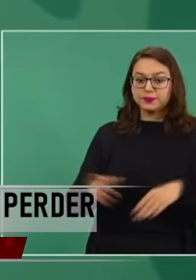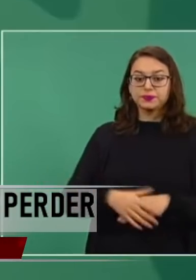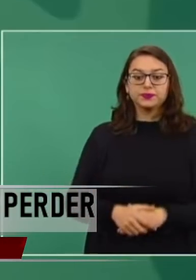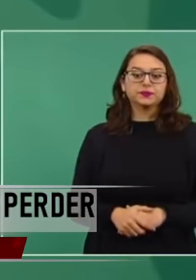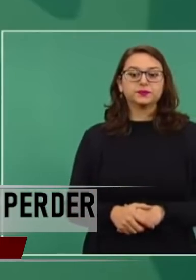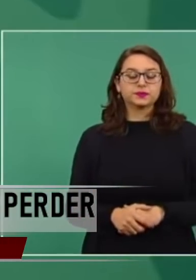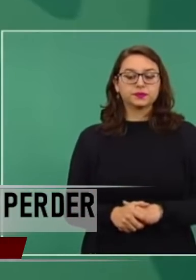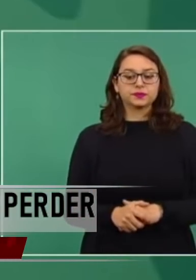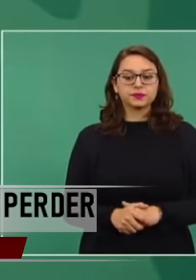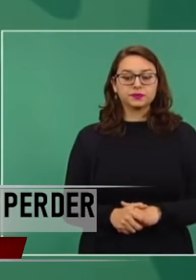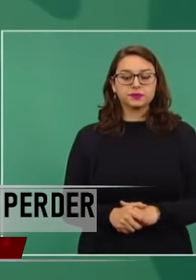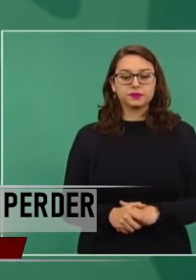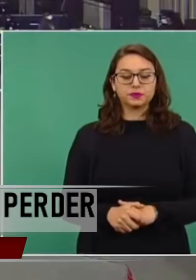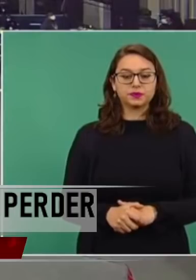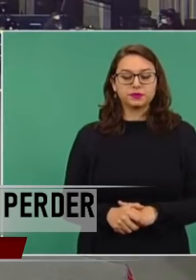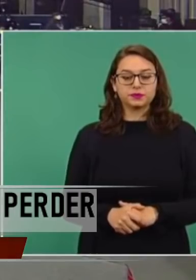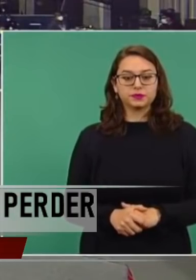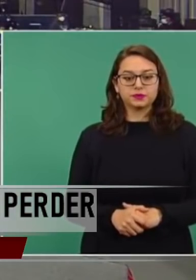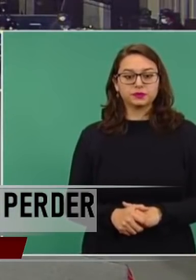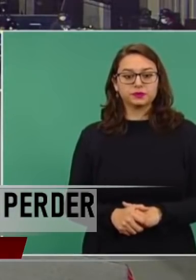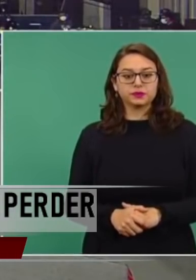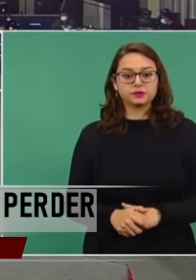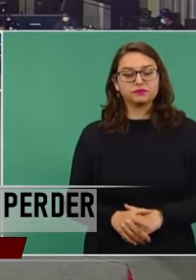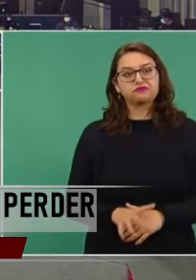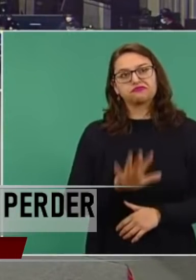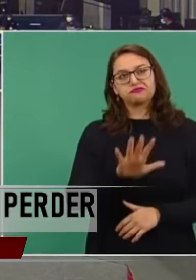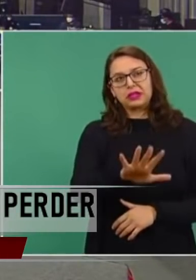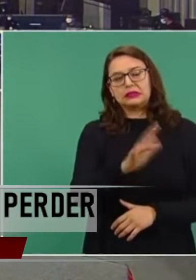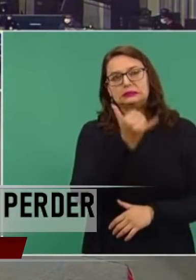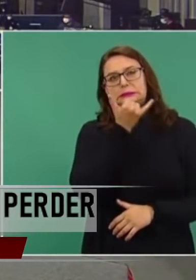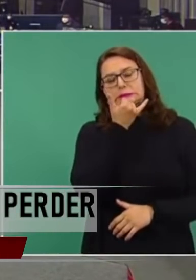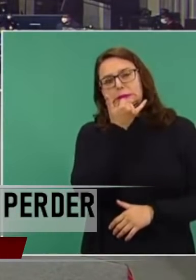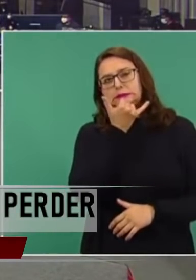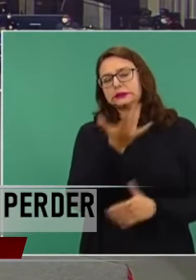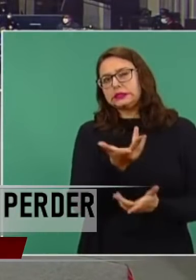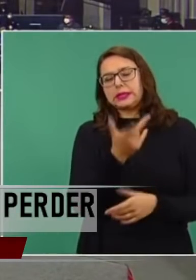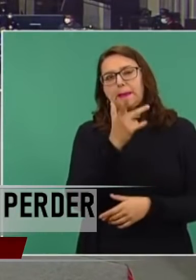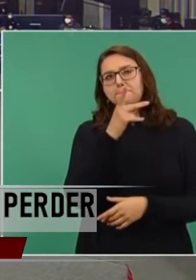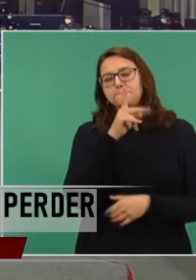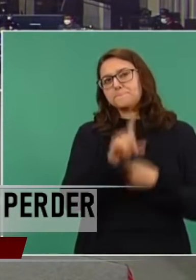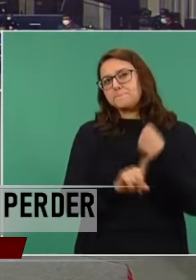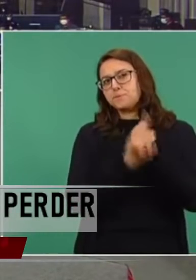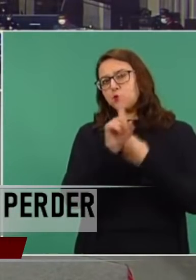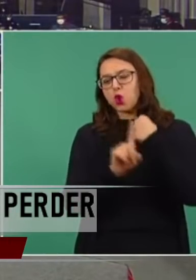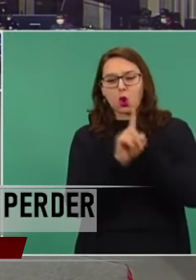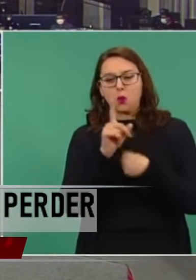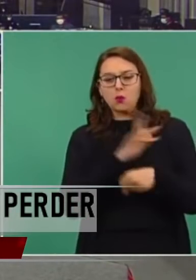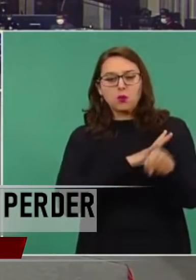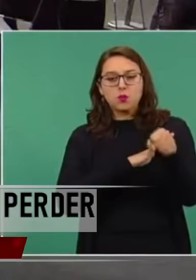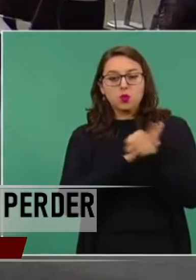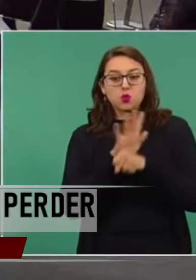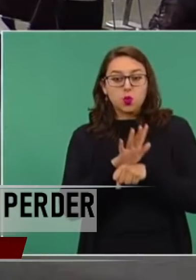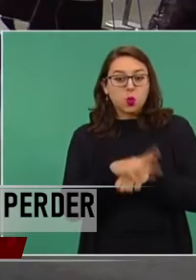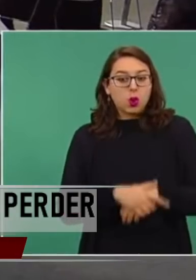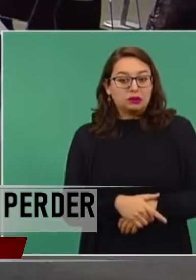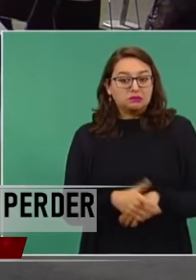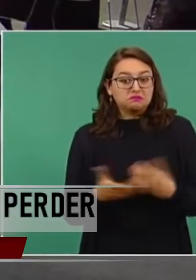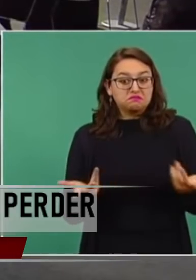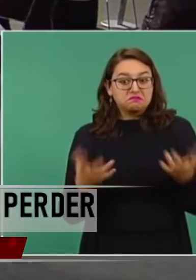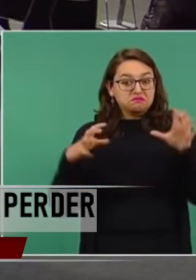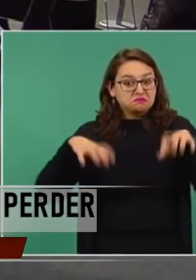el problema es que un elemento importante a destacar es que no hubo lluvias